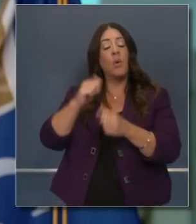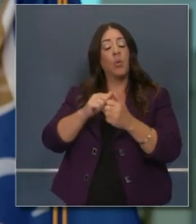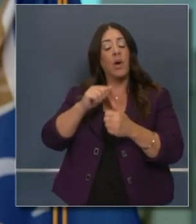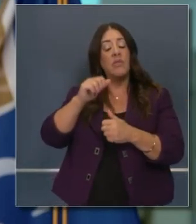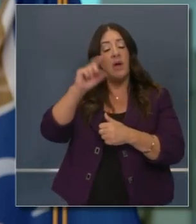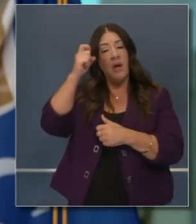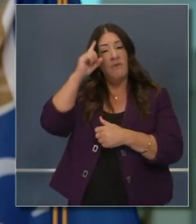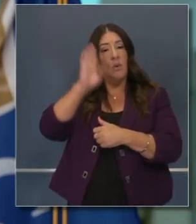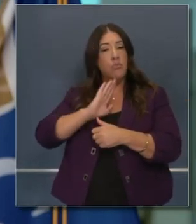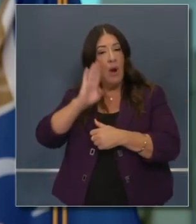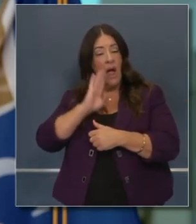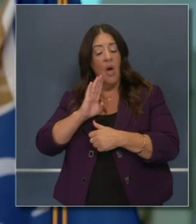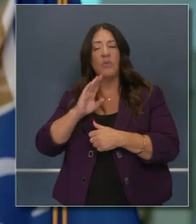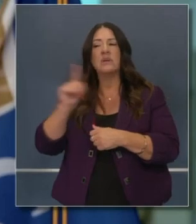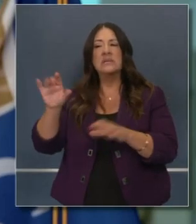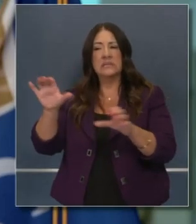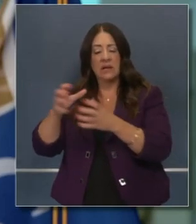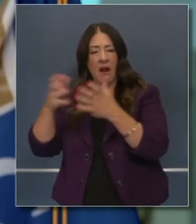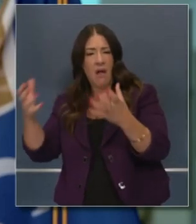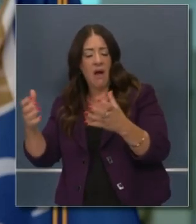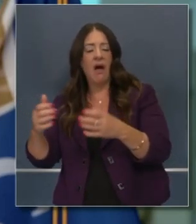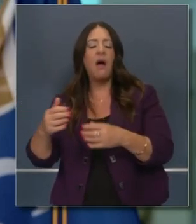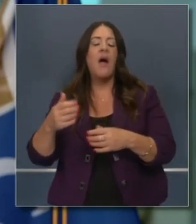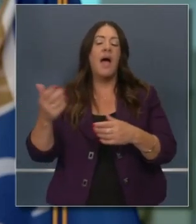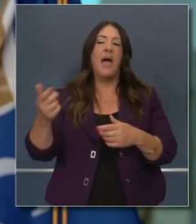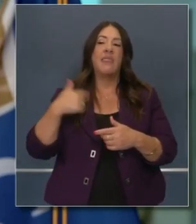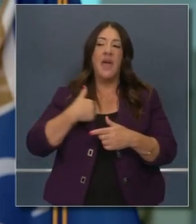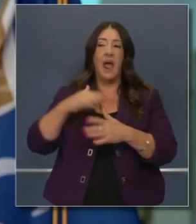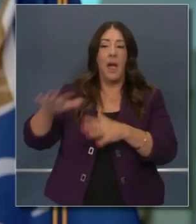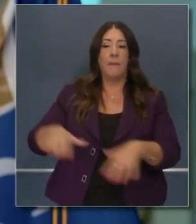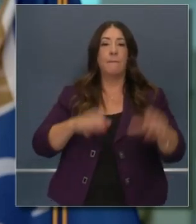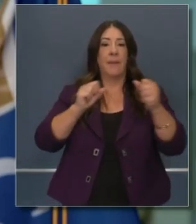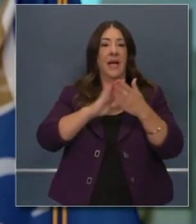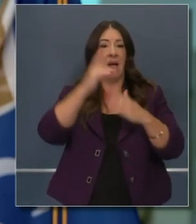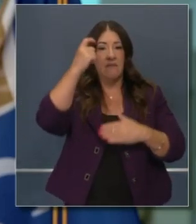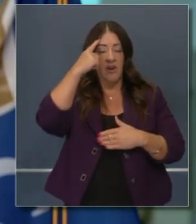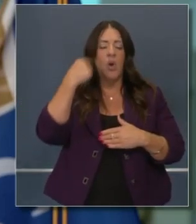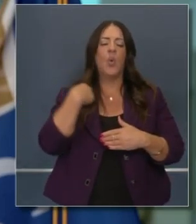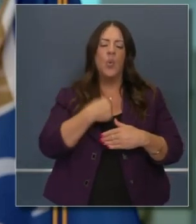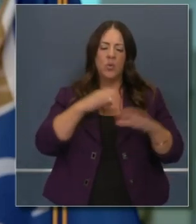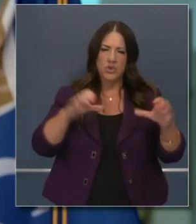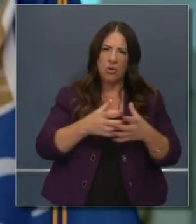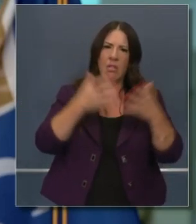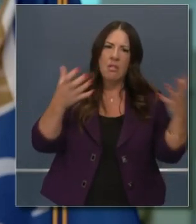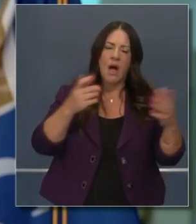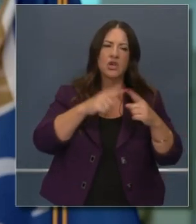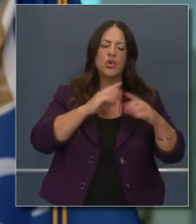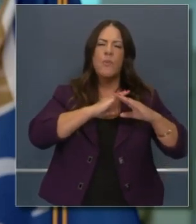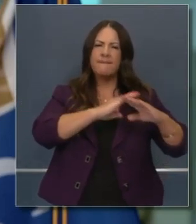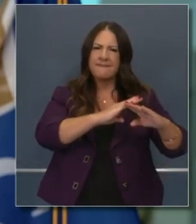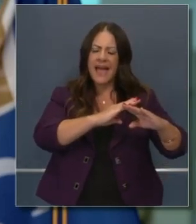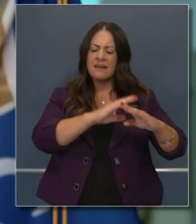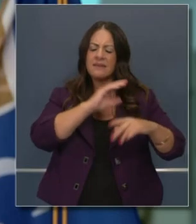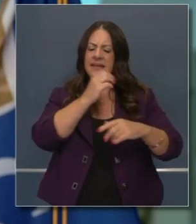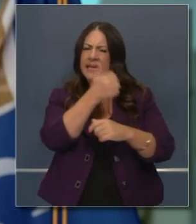la administración de Brown y en los primeros dos años de mi administración seguiremos haciendo más para invertir en